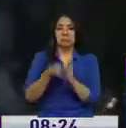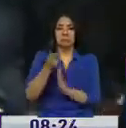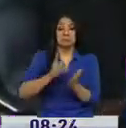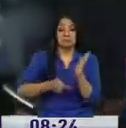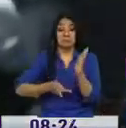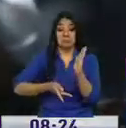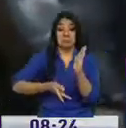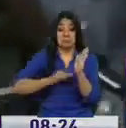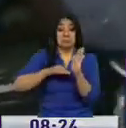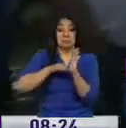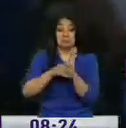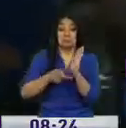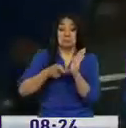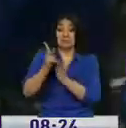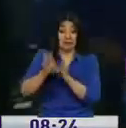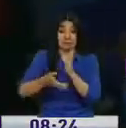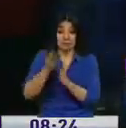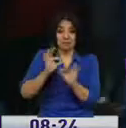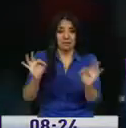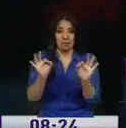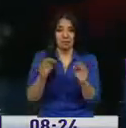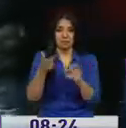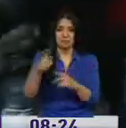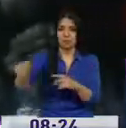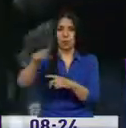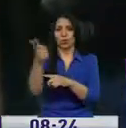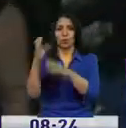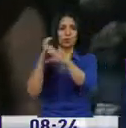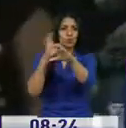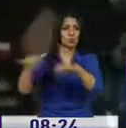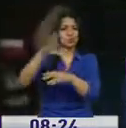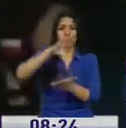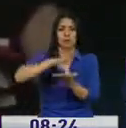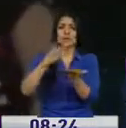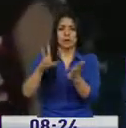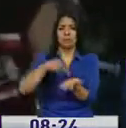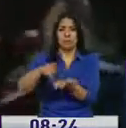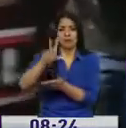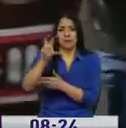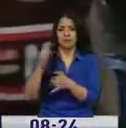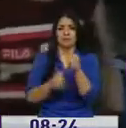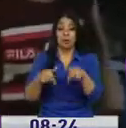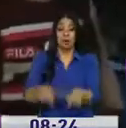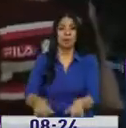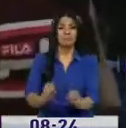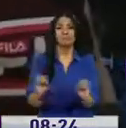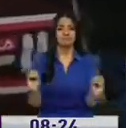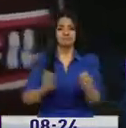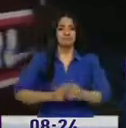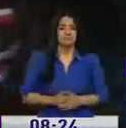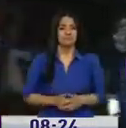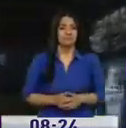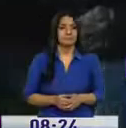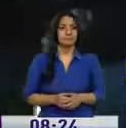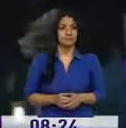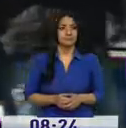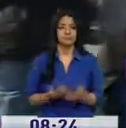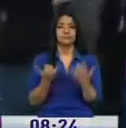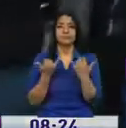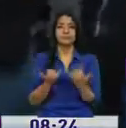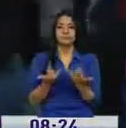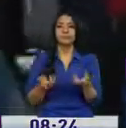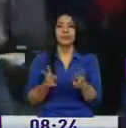con menores inversiones en el tema, en el parque automotor, tienen ya la tarifa de 30 centavos. ¿Ustedes ahora también van